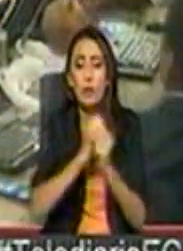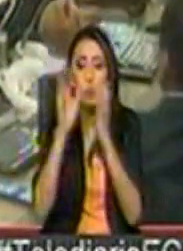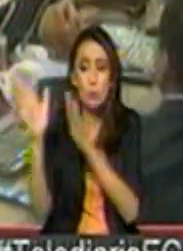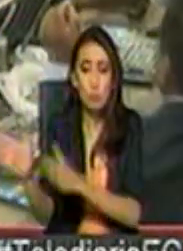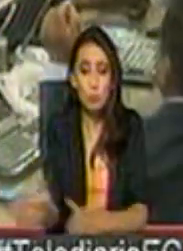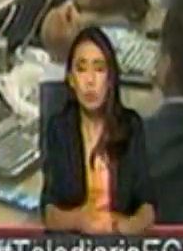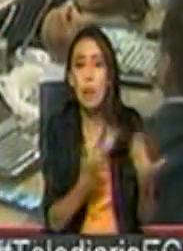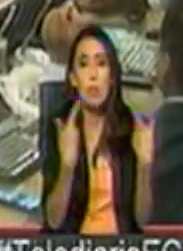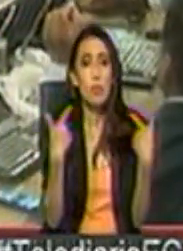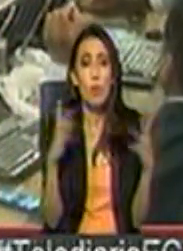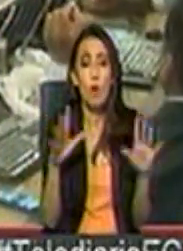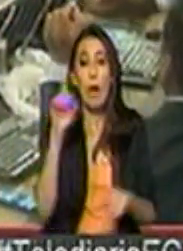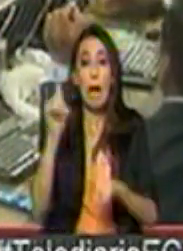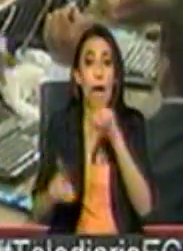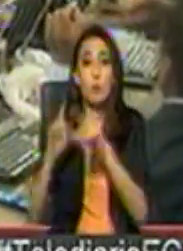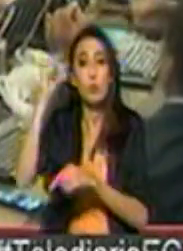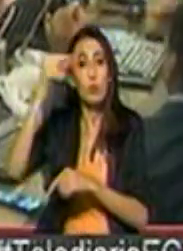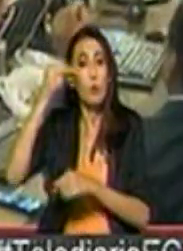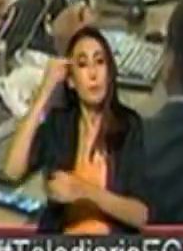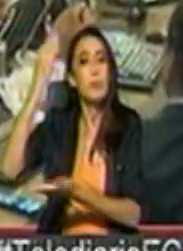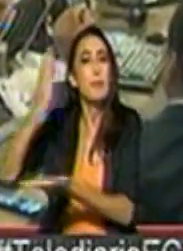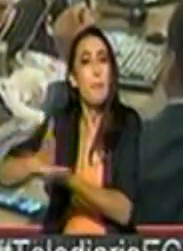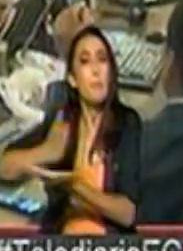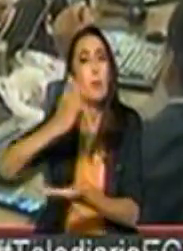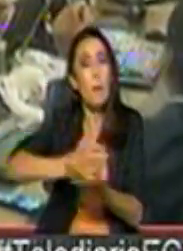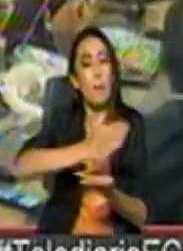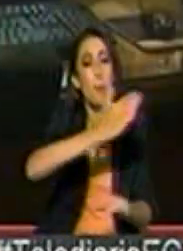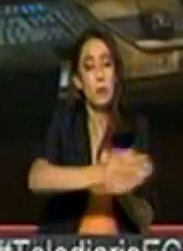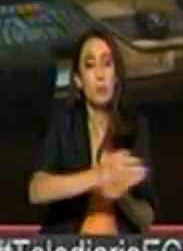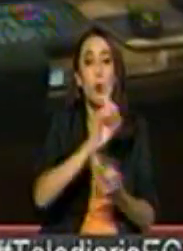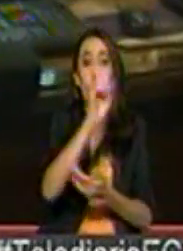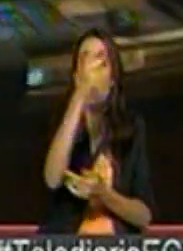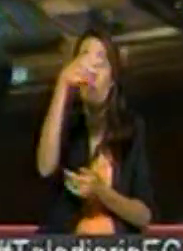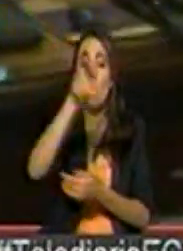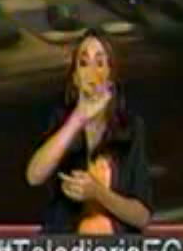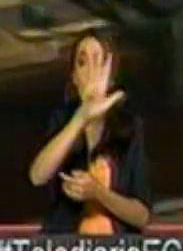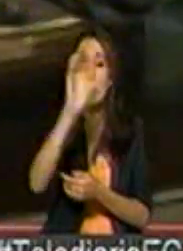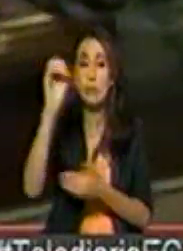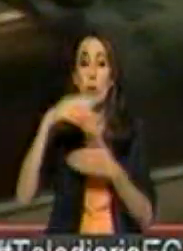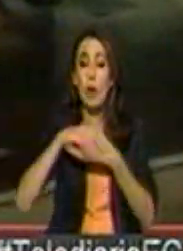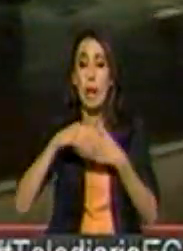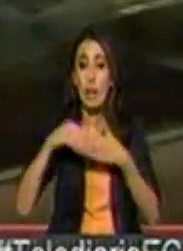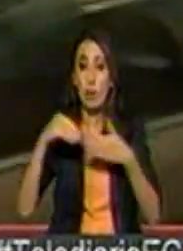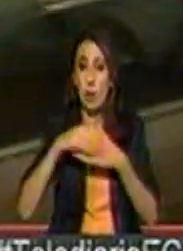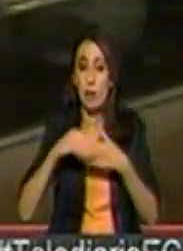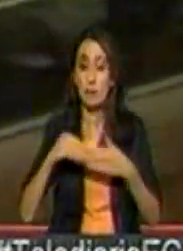electos. Estos desembolsos le cuestan al Estado cerca de 1,5 millones de dólares al año.